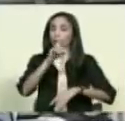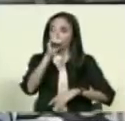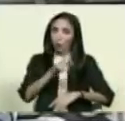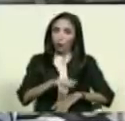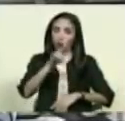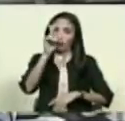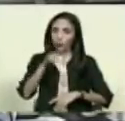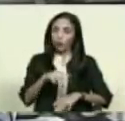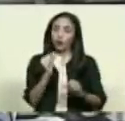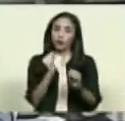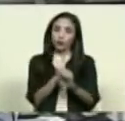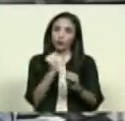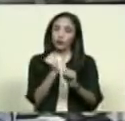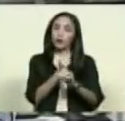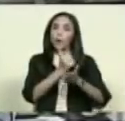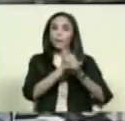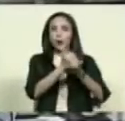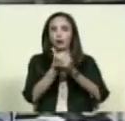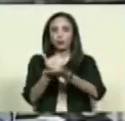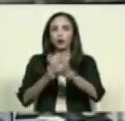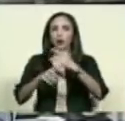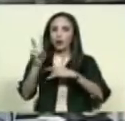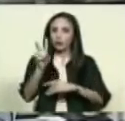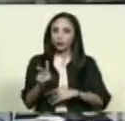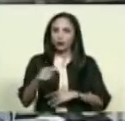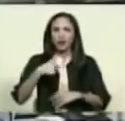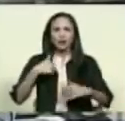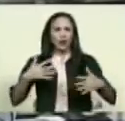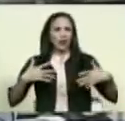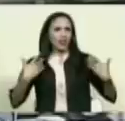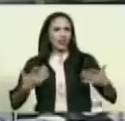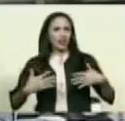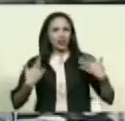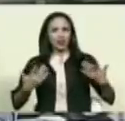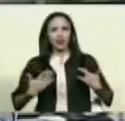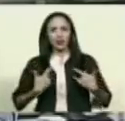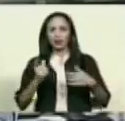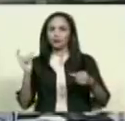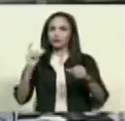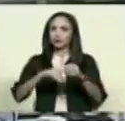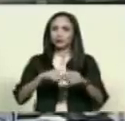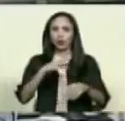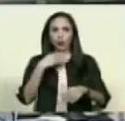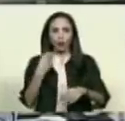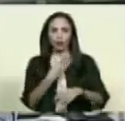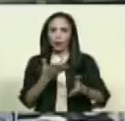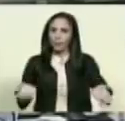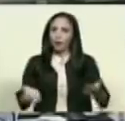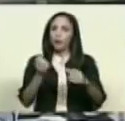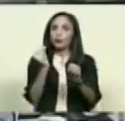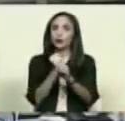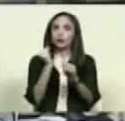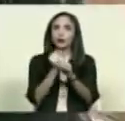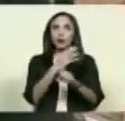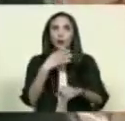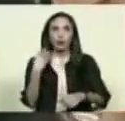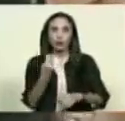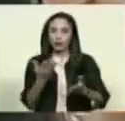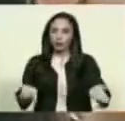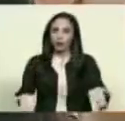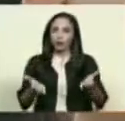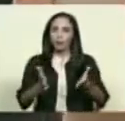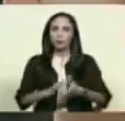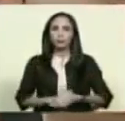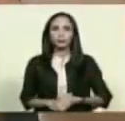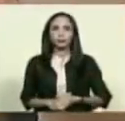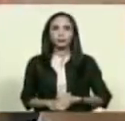por la felicidad de Venezuela. Y me siento feliz de estar entre la juventud diciendo Chamba Juvenil,